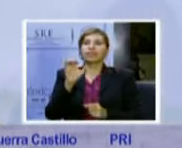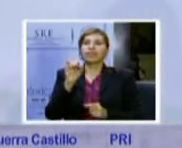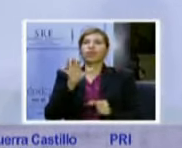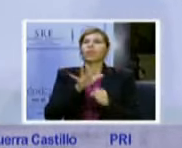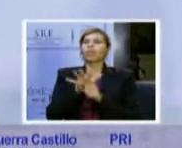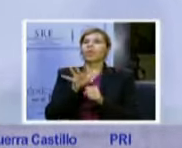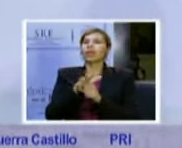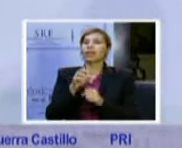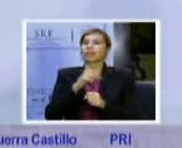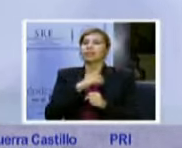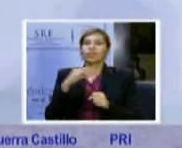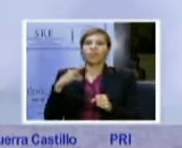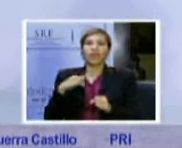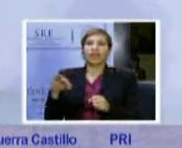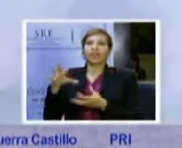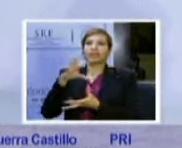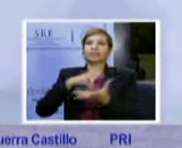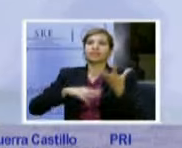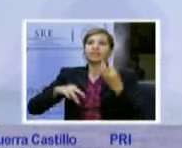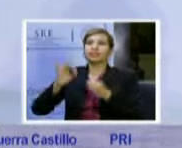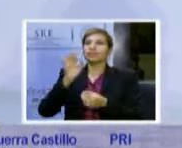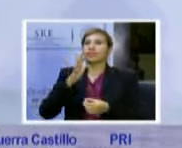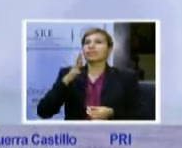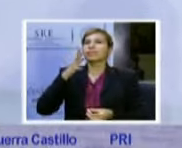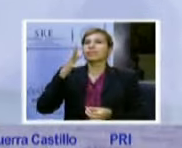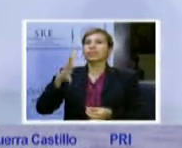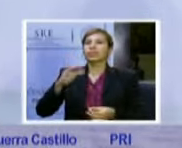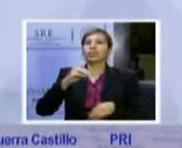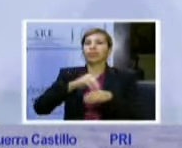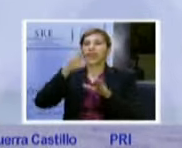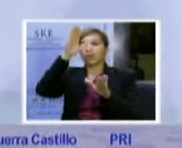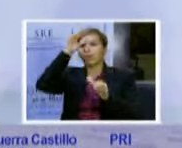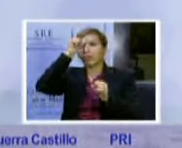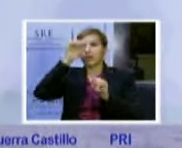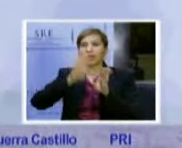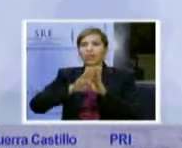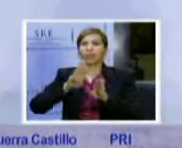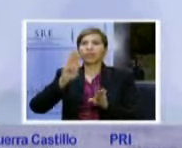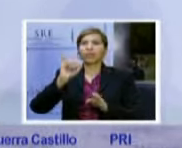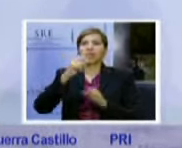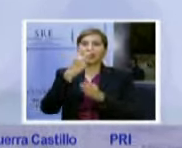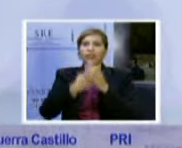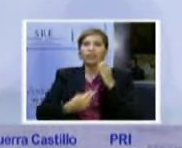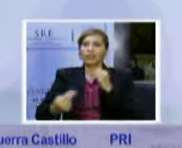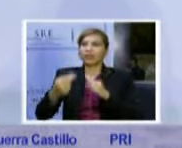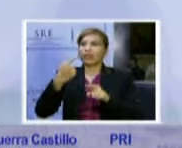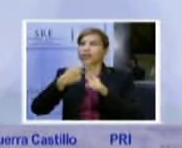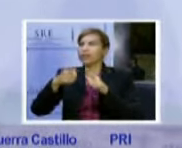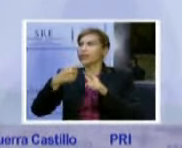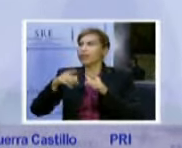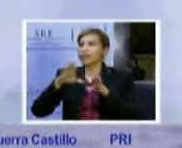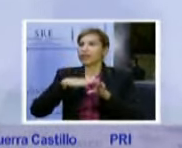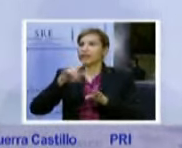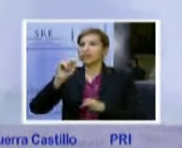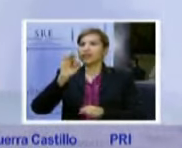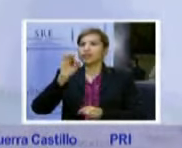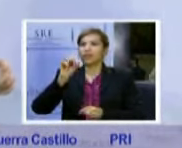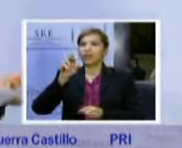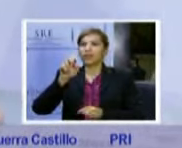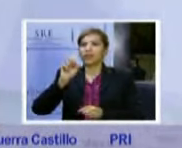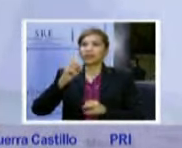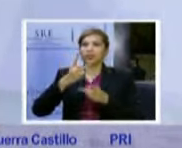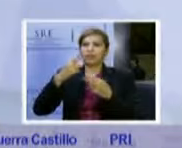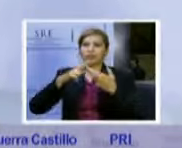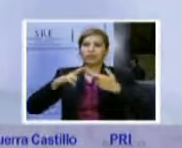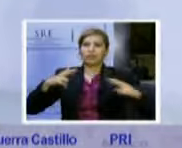cuáles podrían ser las implicaciones en mediano plazo del Acuerdo Bilateral de Yacimientos Transfronterizos. ¿Cómo va nuestra